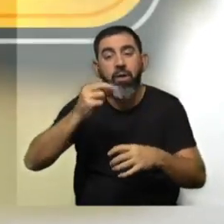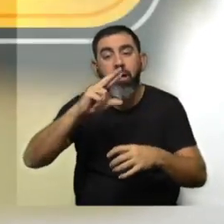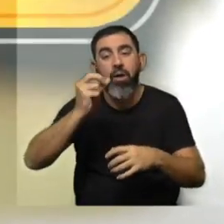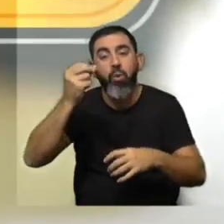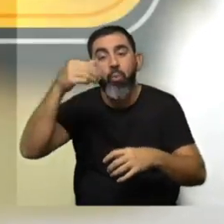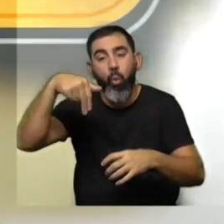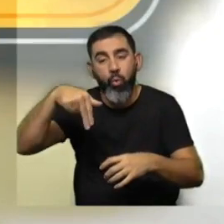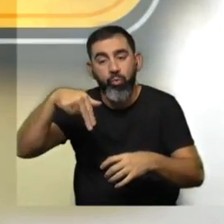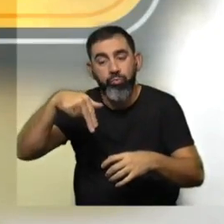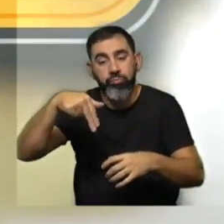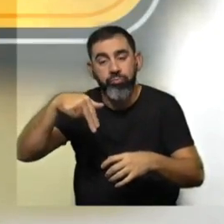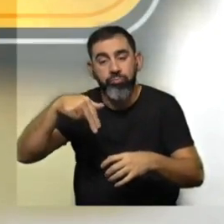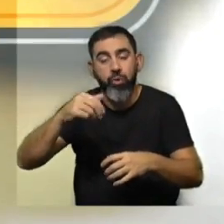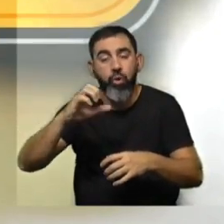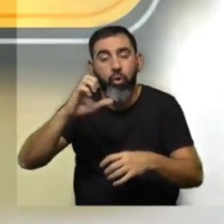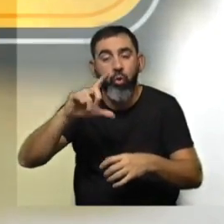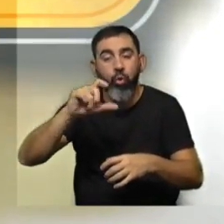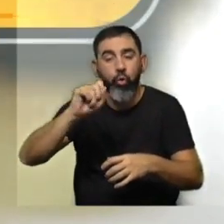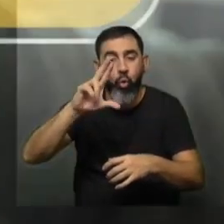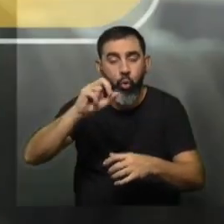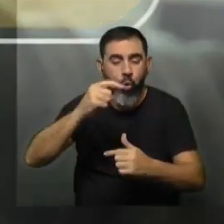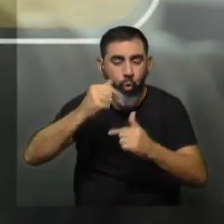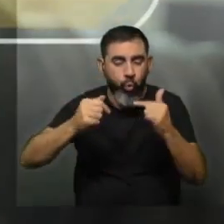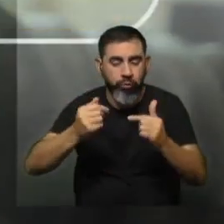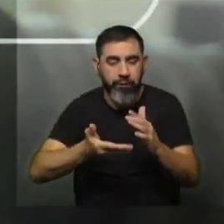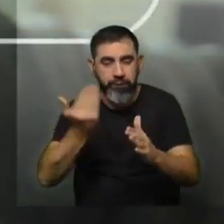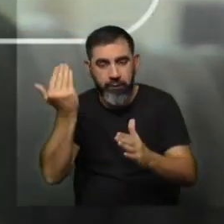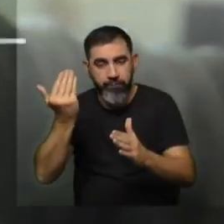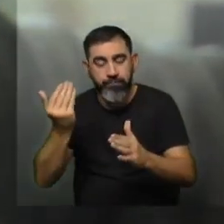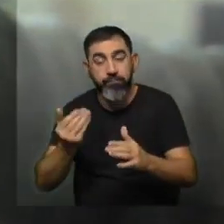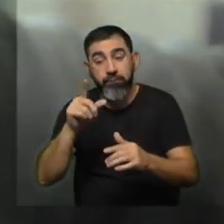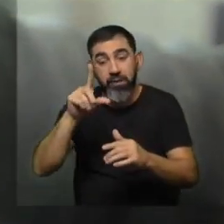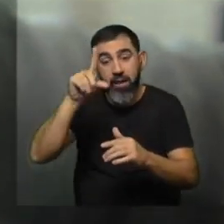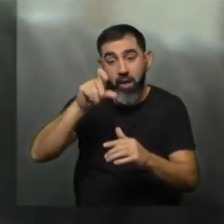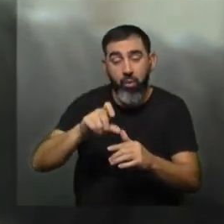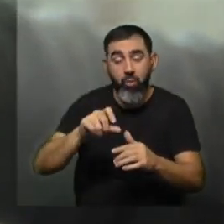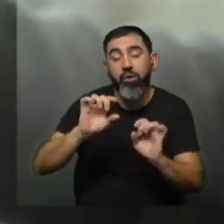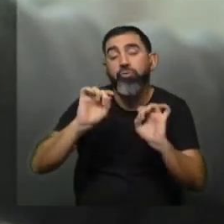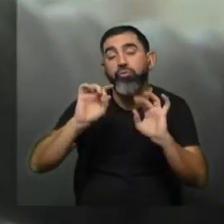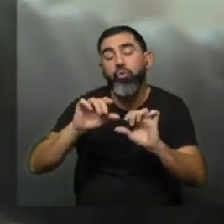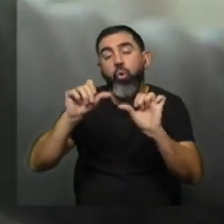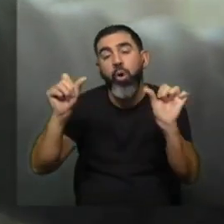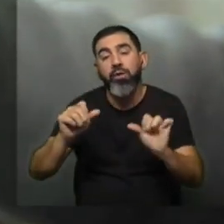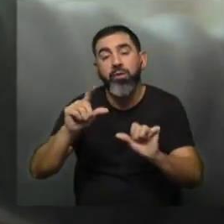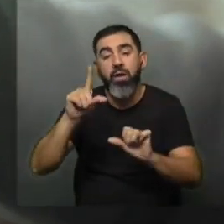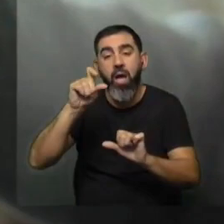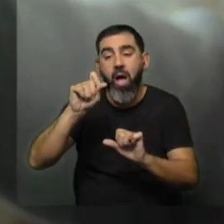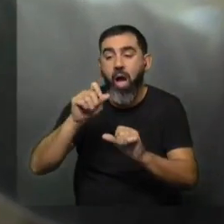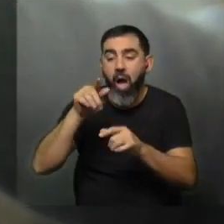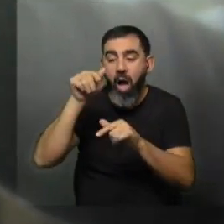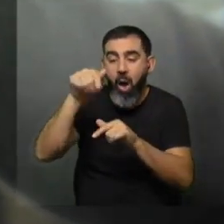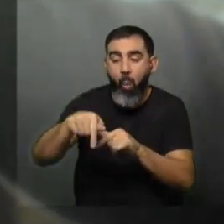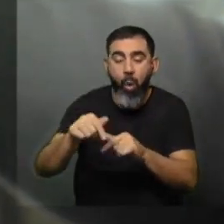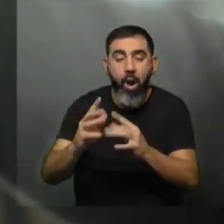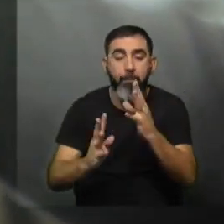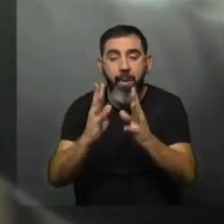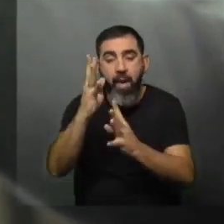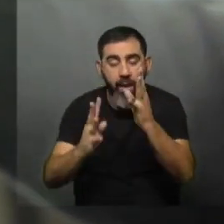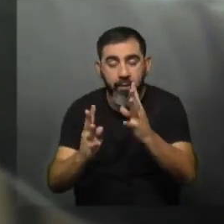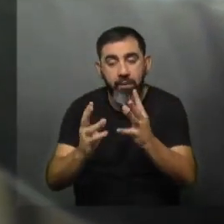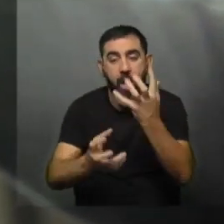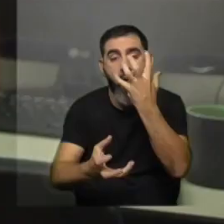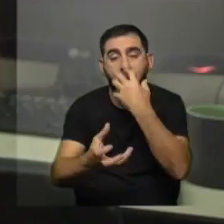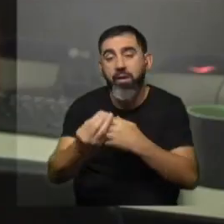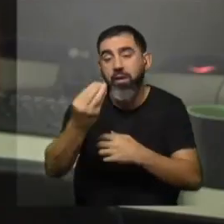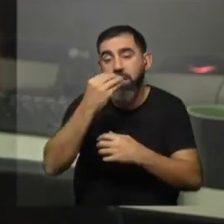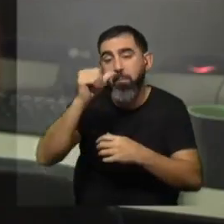sacar cloro o alguna sustancia orgánica que pueda venir allí. Esa agua se usa básicamente para regar plantas o mantener algunos animales que